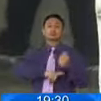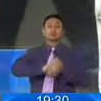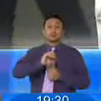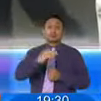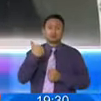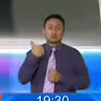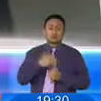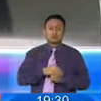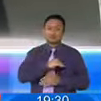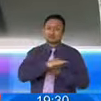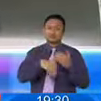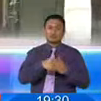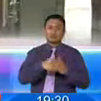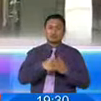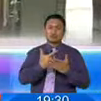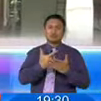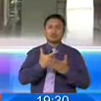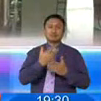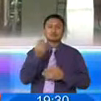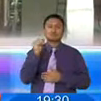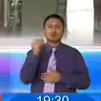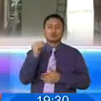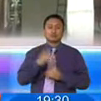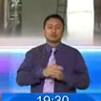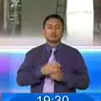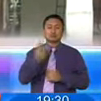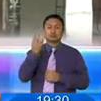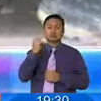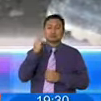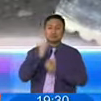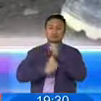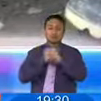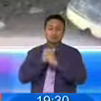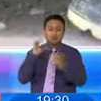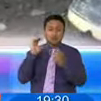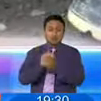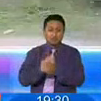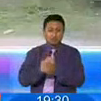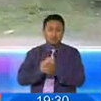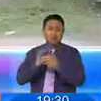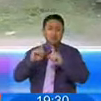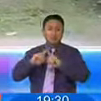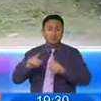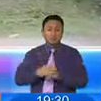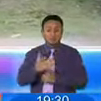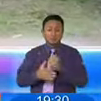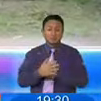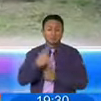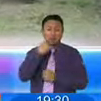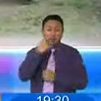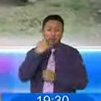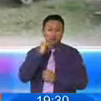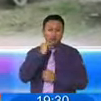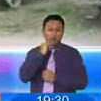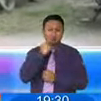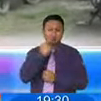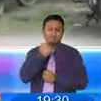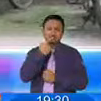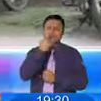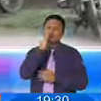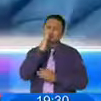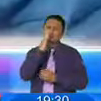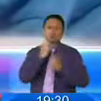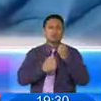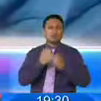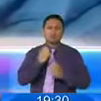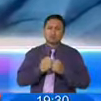procrearon, todos menores de edad. Tenían 16 años juntos, pero aparentemente los celos provocaban constantes discusiones